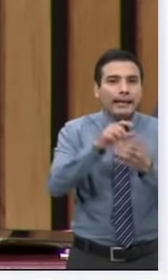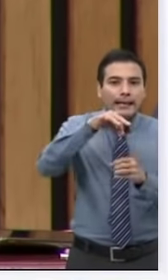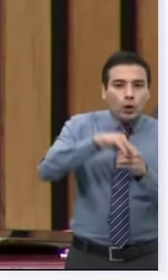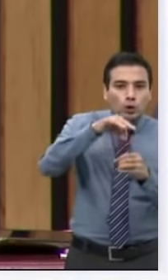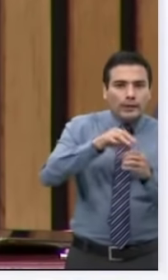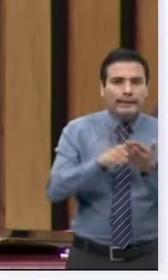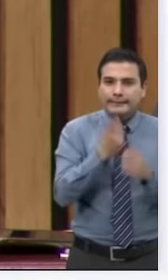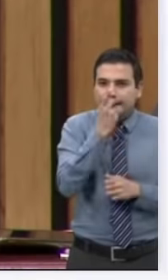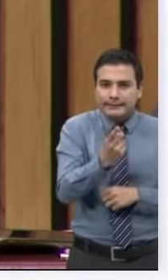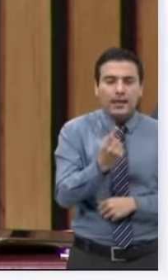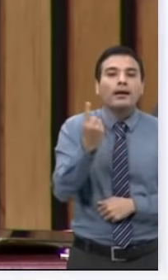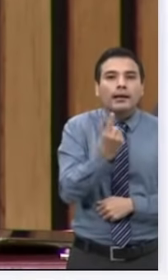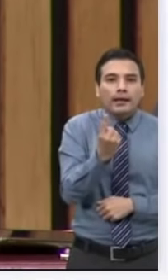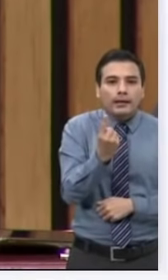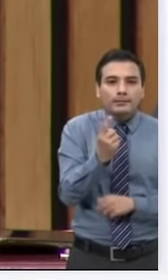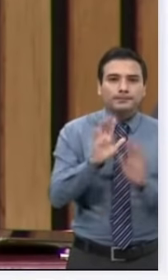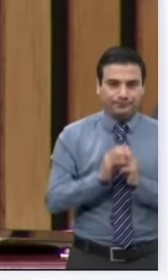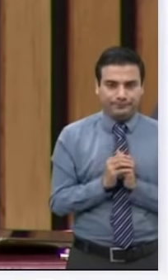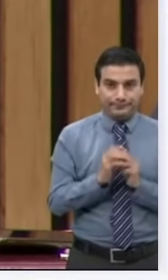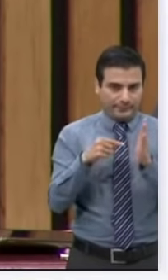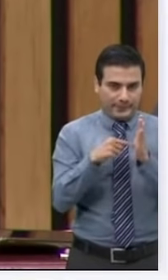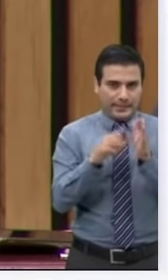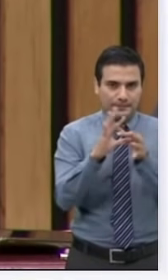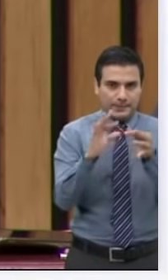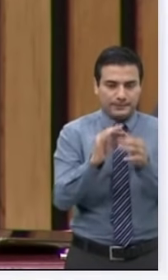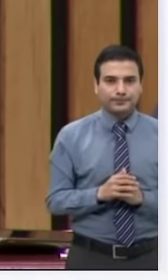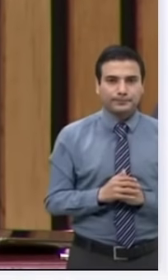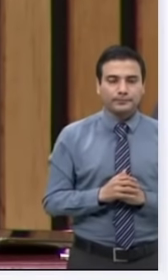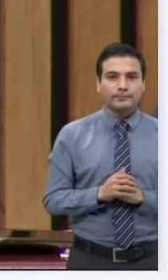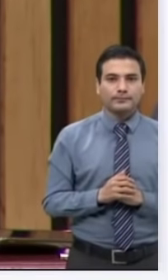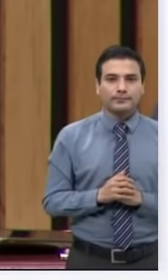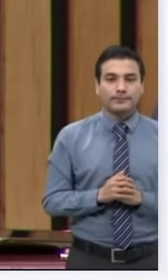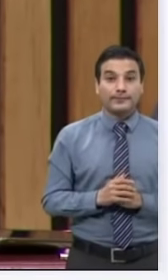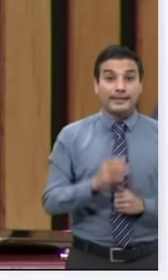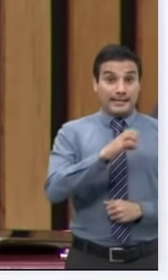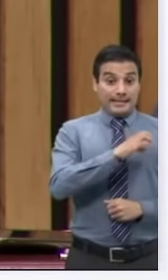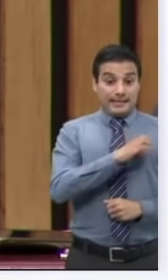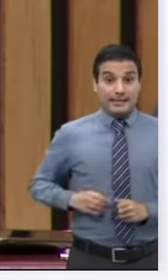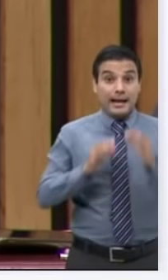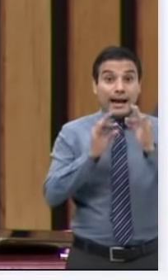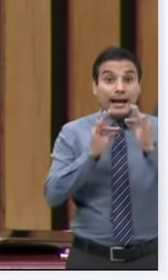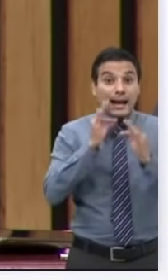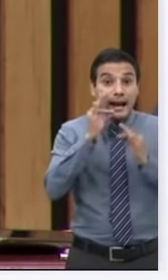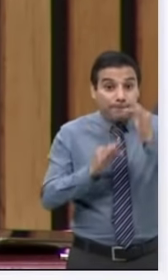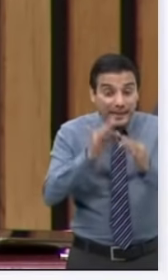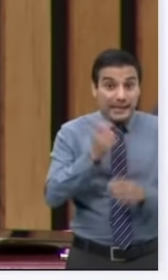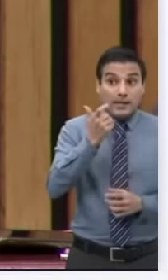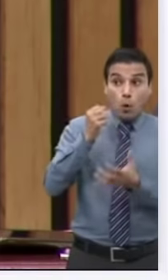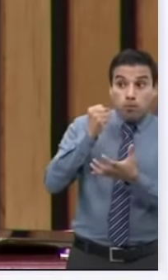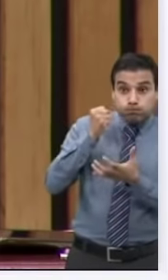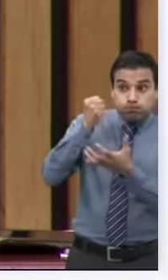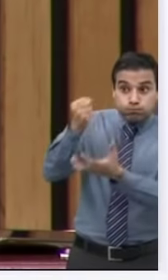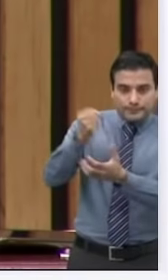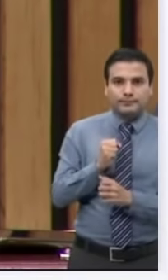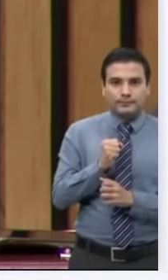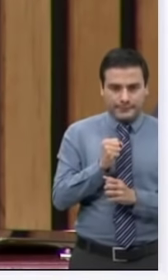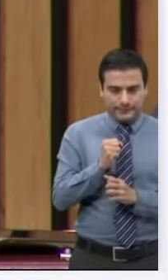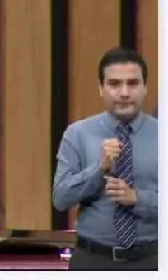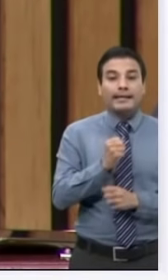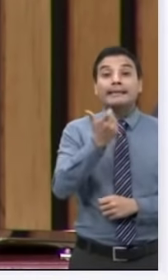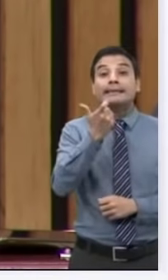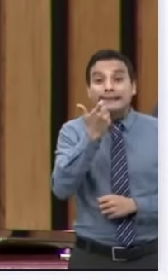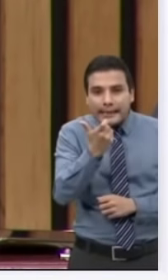y nos tiene aquí que el financiamiento de las campañas sus ingresos y sus gastos